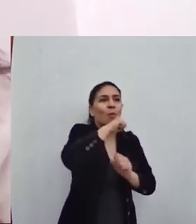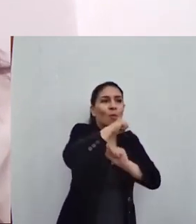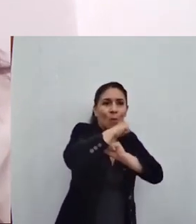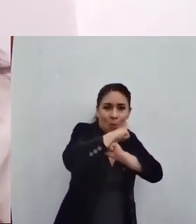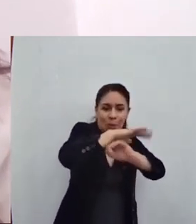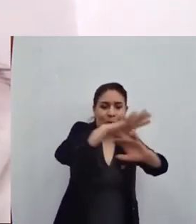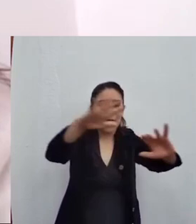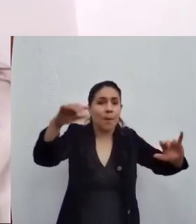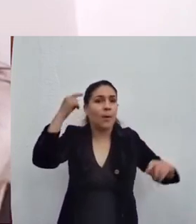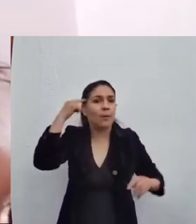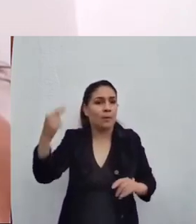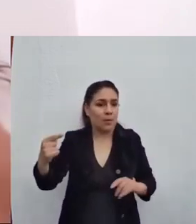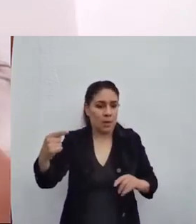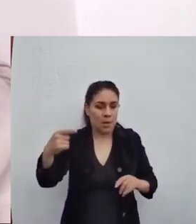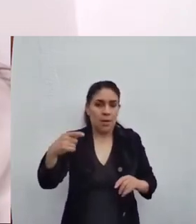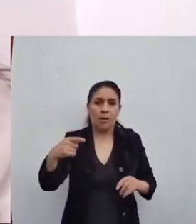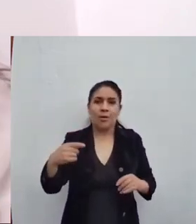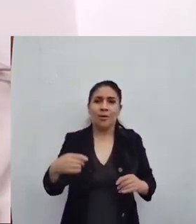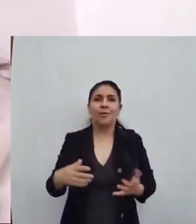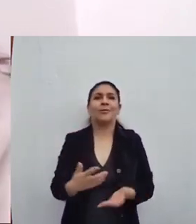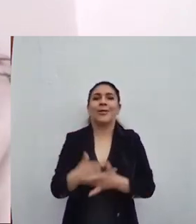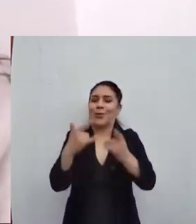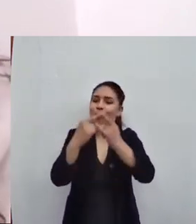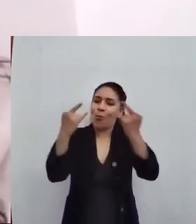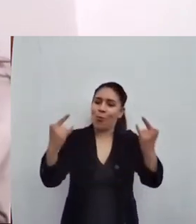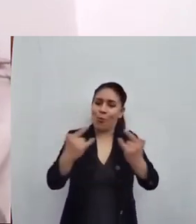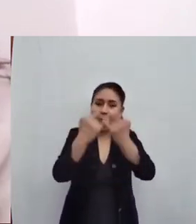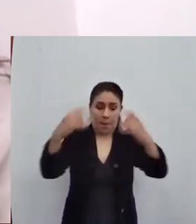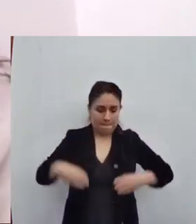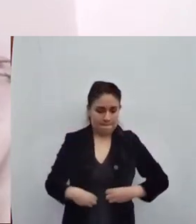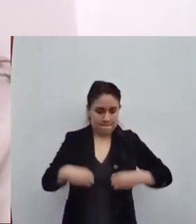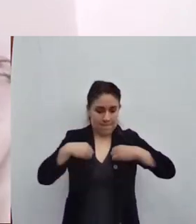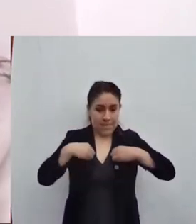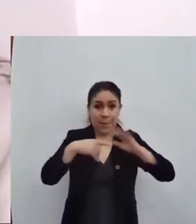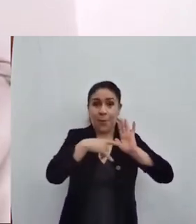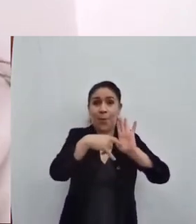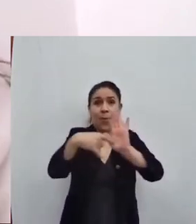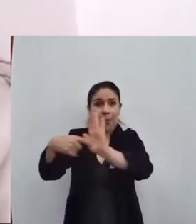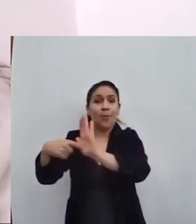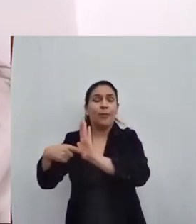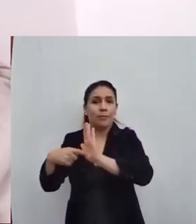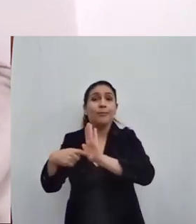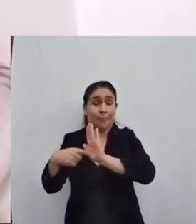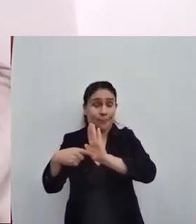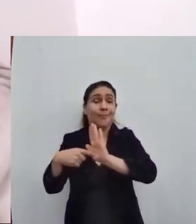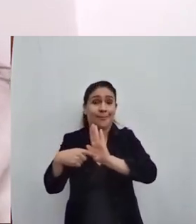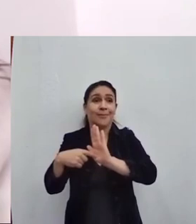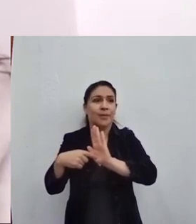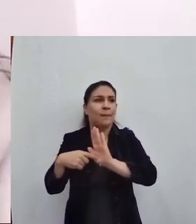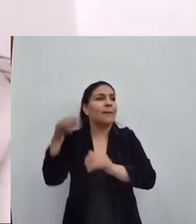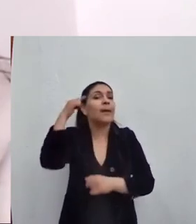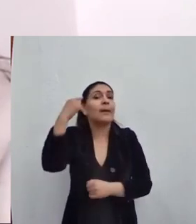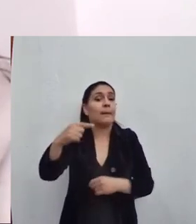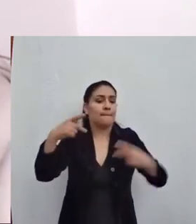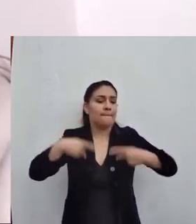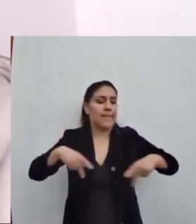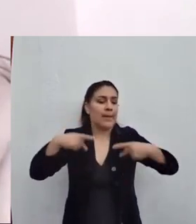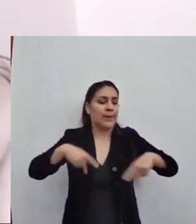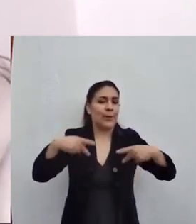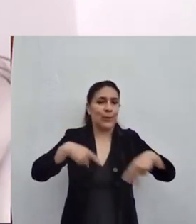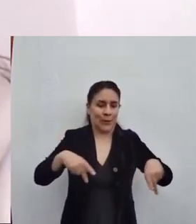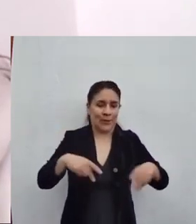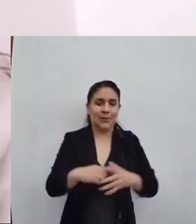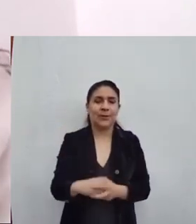empoderamiento, cuestiones emocionales, historias de vida. Tenemos también un proyecto en donde ejercitamos a la gente a nivel